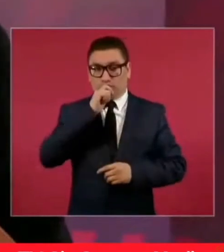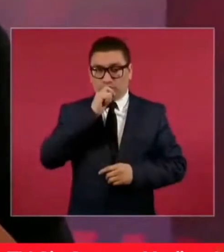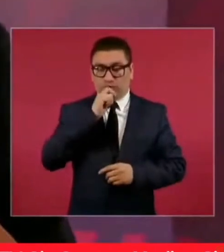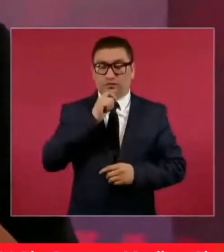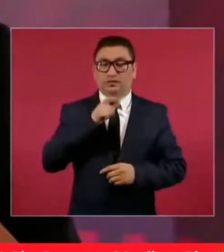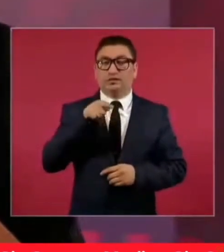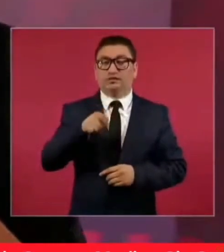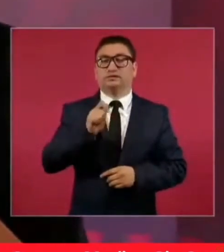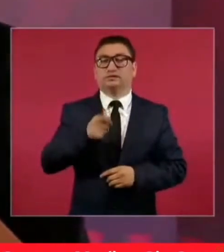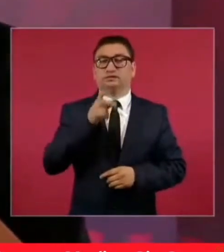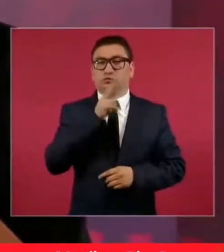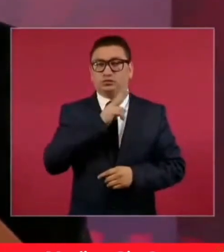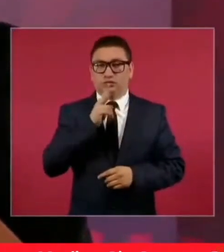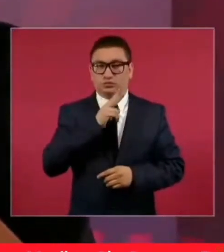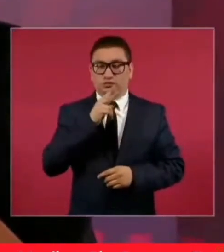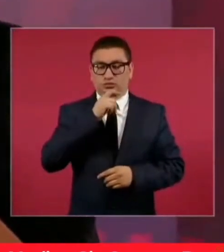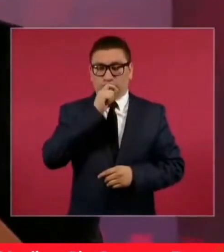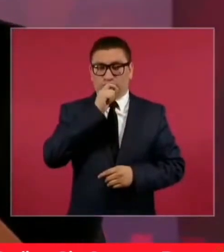probado